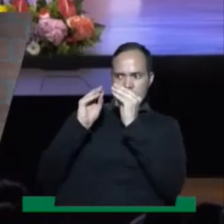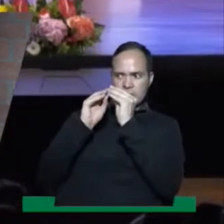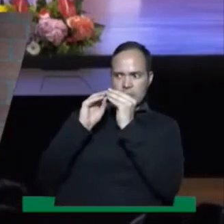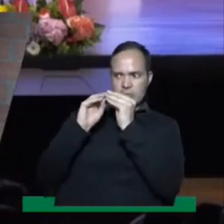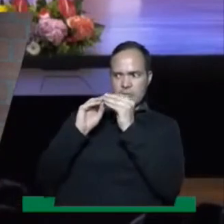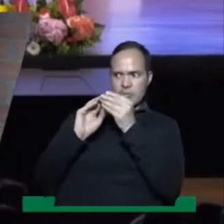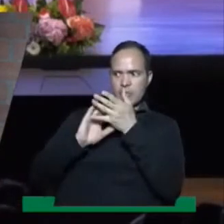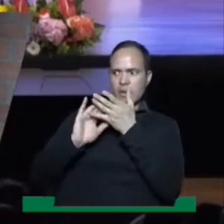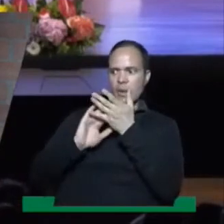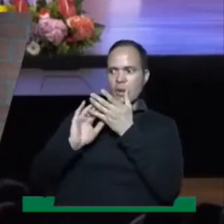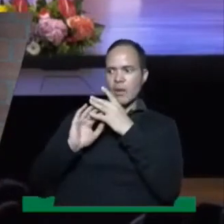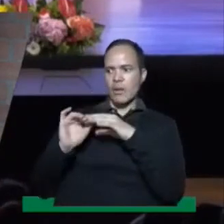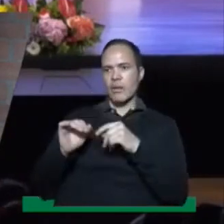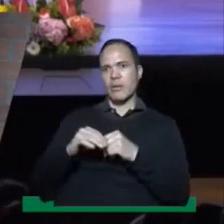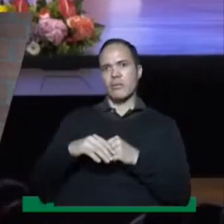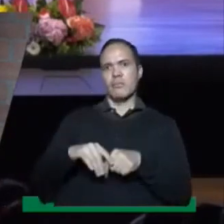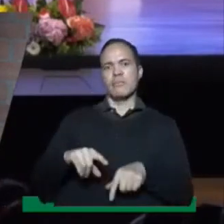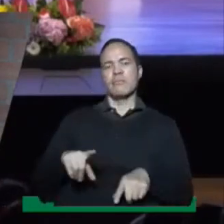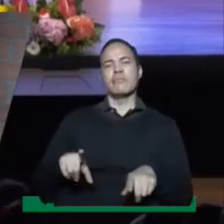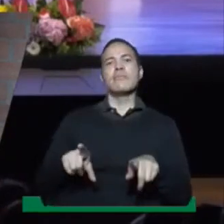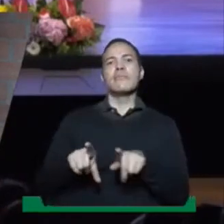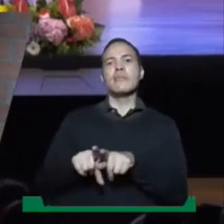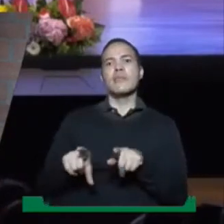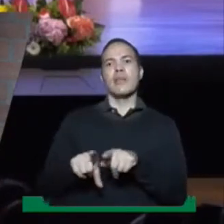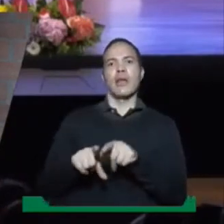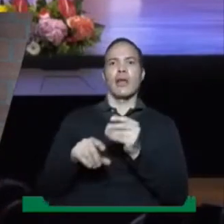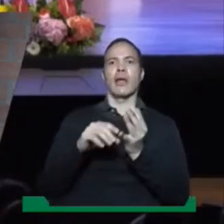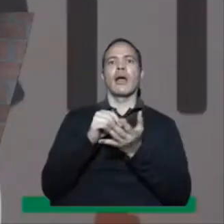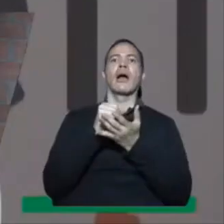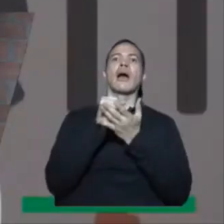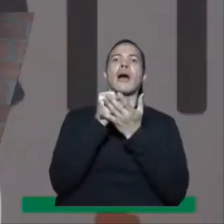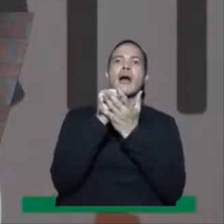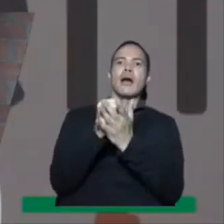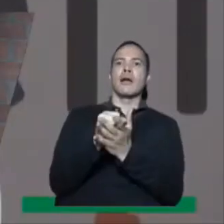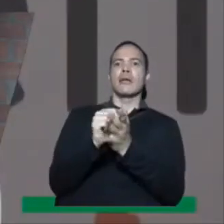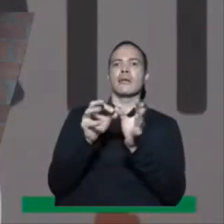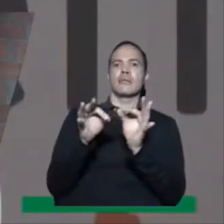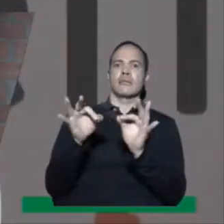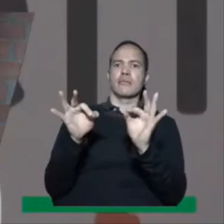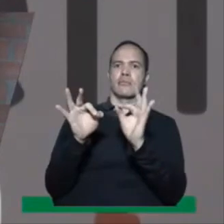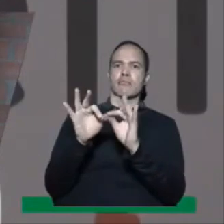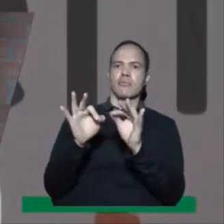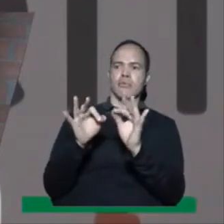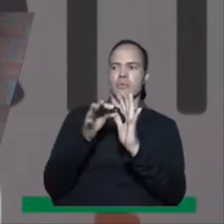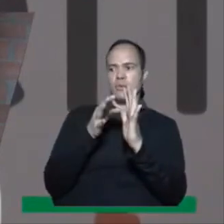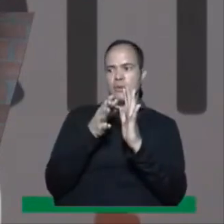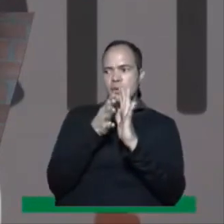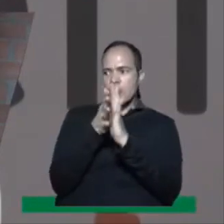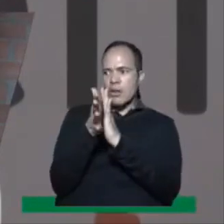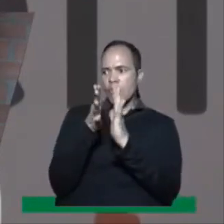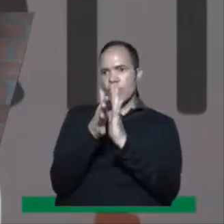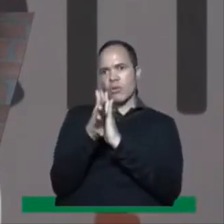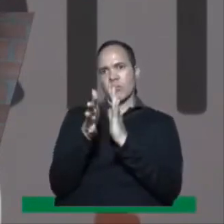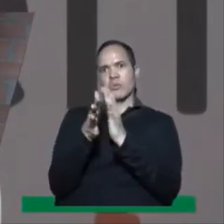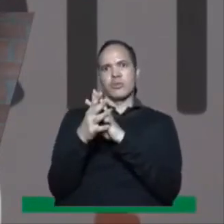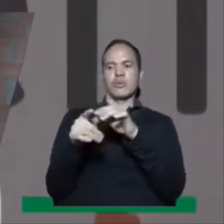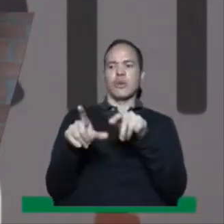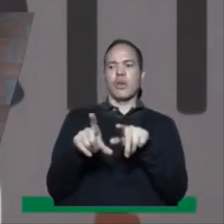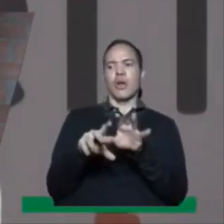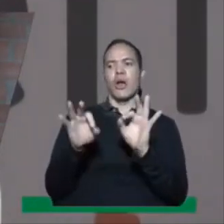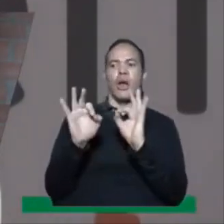para cada territorio donde se encuentra un socio ya que levanta la información de todos los atractivos y servicios del